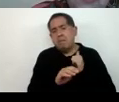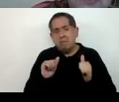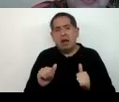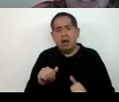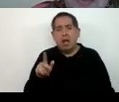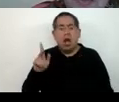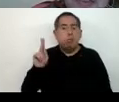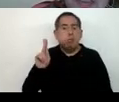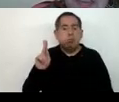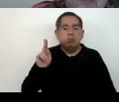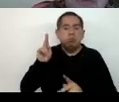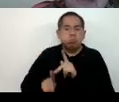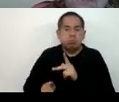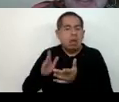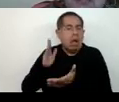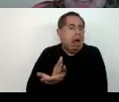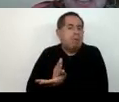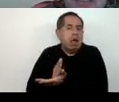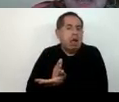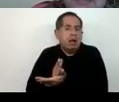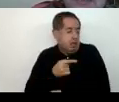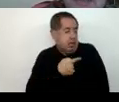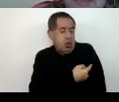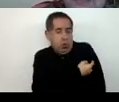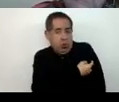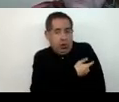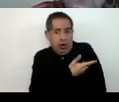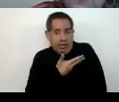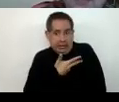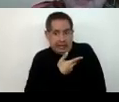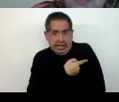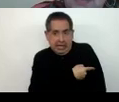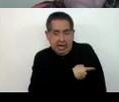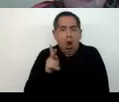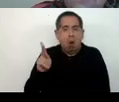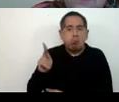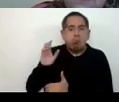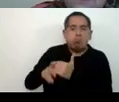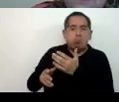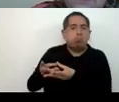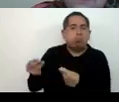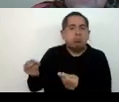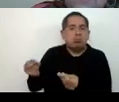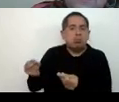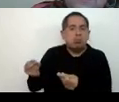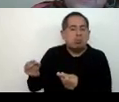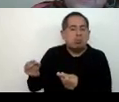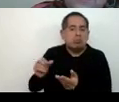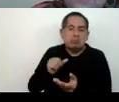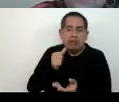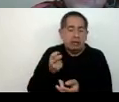ciclos menstruales por el tiempo que dure el implante.